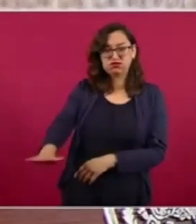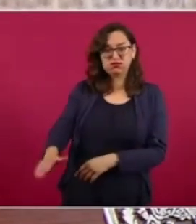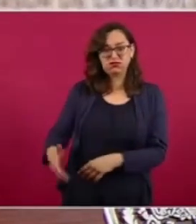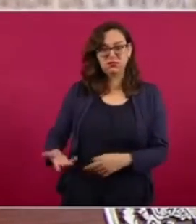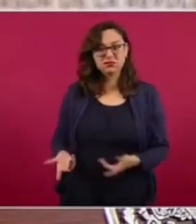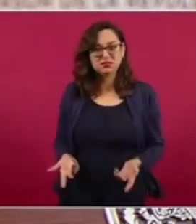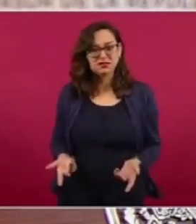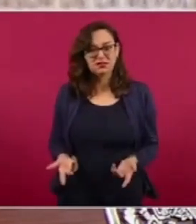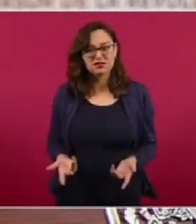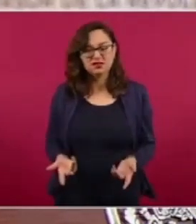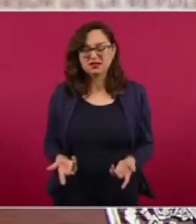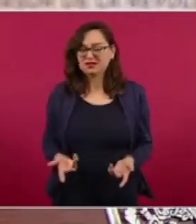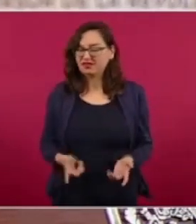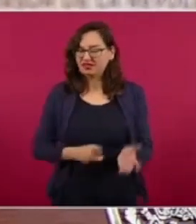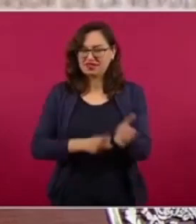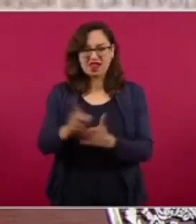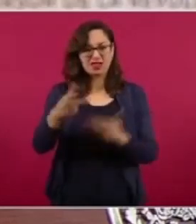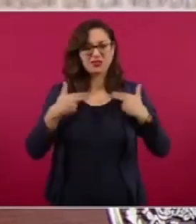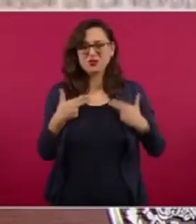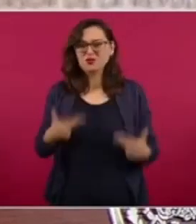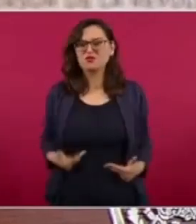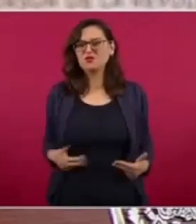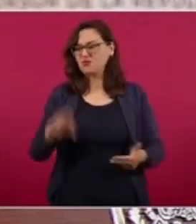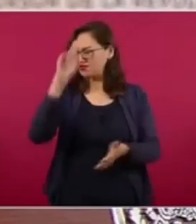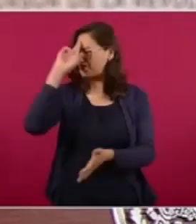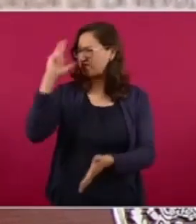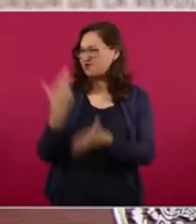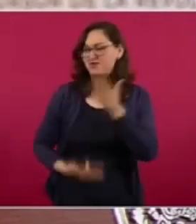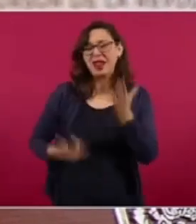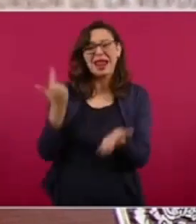tremenda violación de derechos humanos,